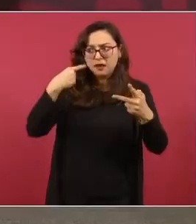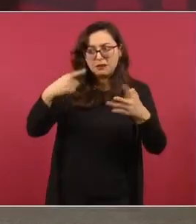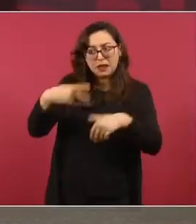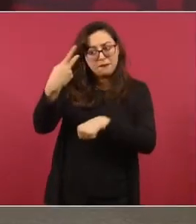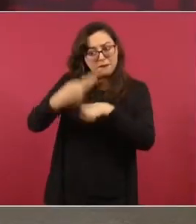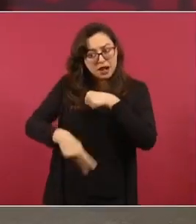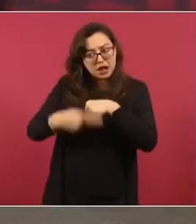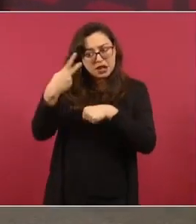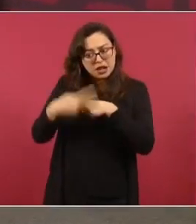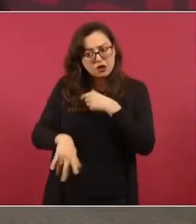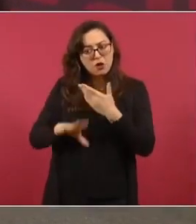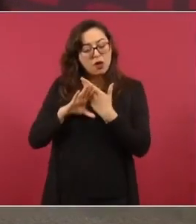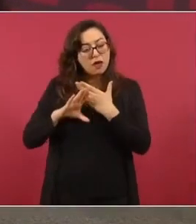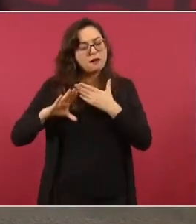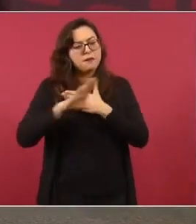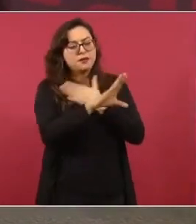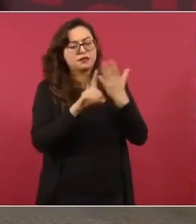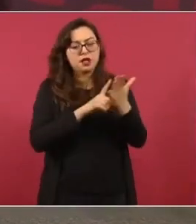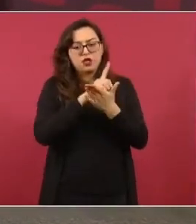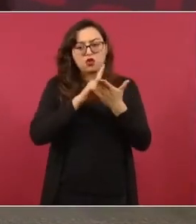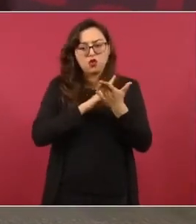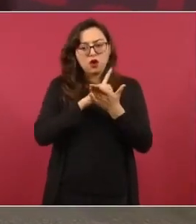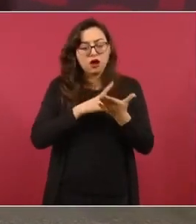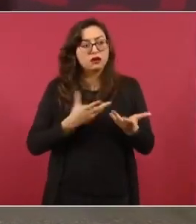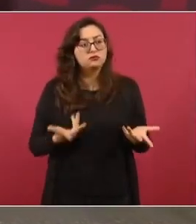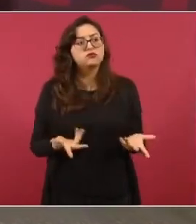no se